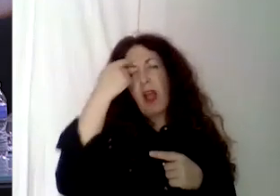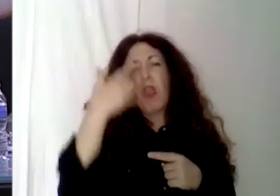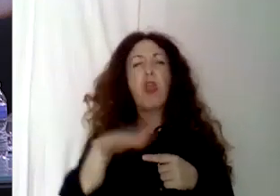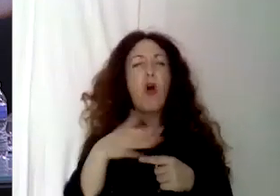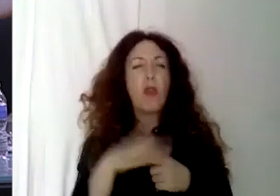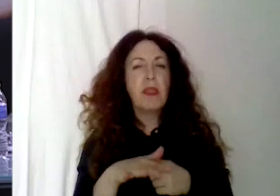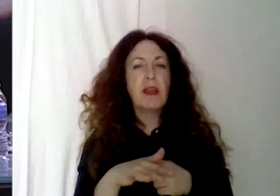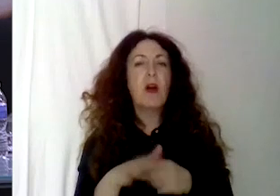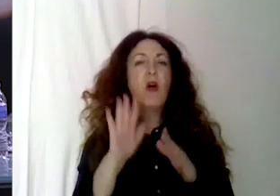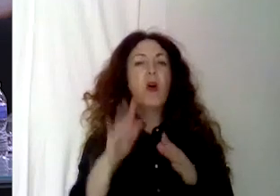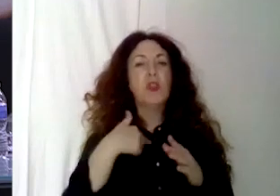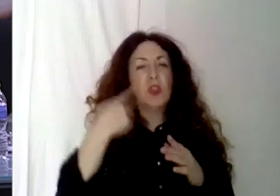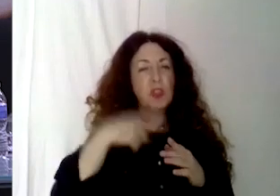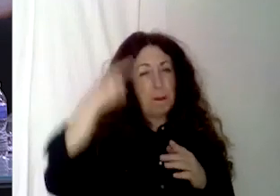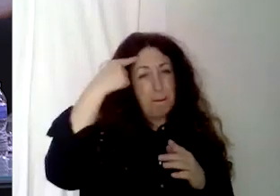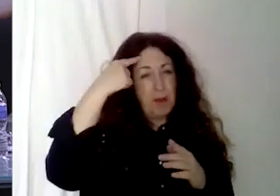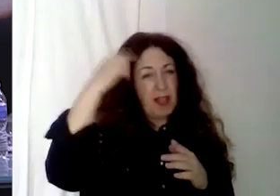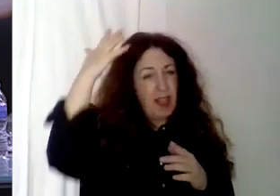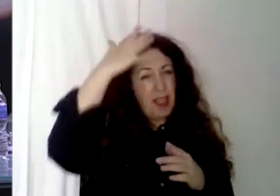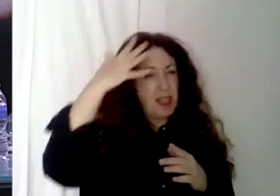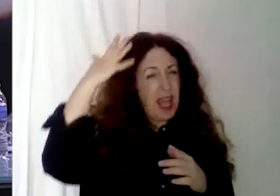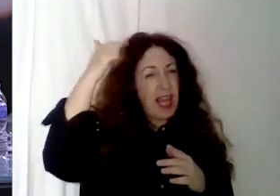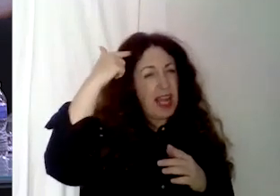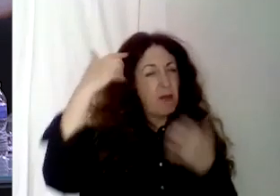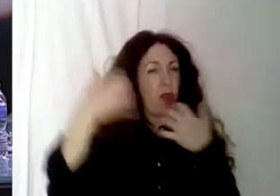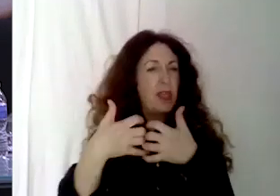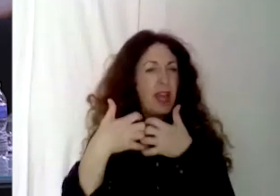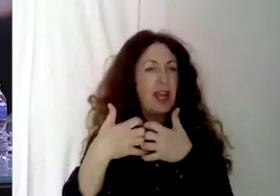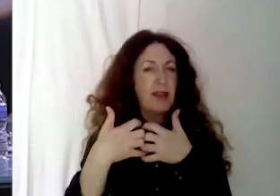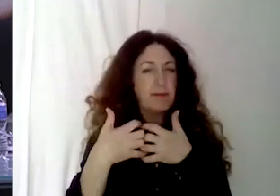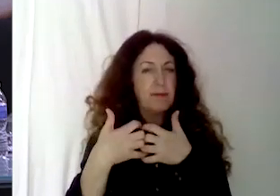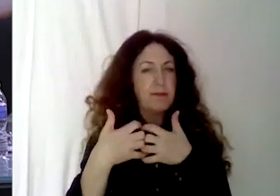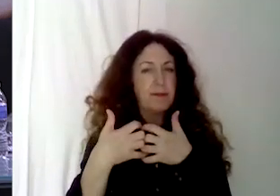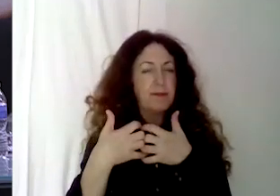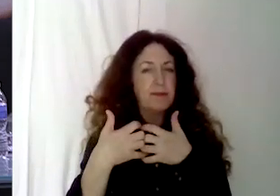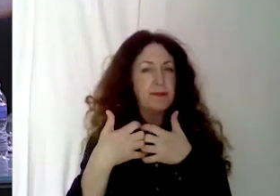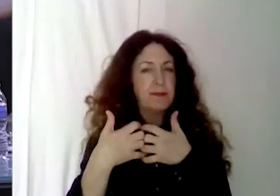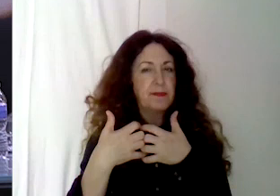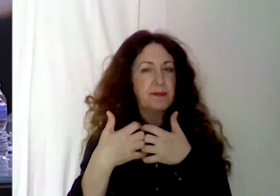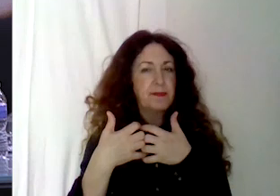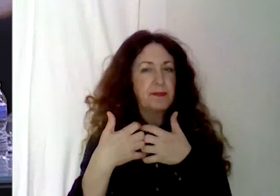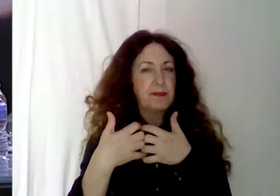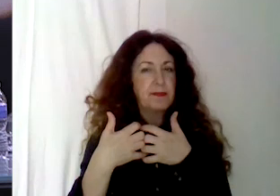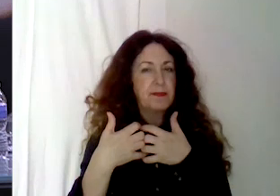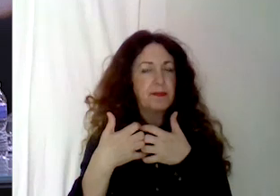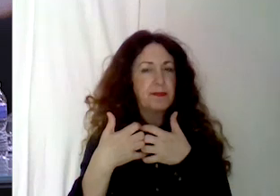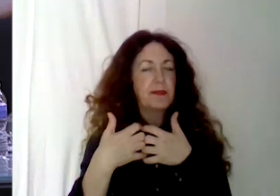necesito que esa parte que me tensiona el cerebro, veis qué inclinación me llevaría a Freud, pero no voy a